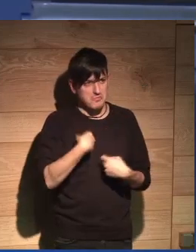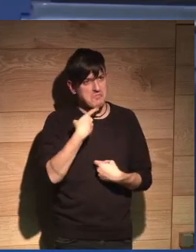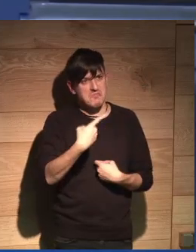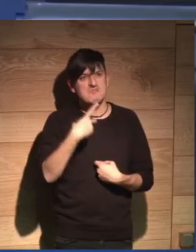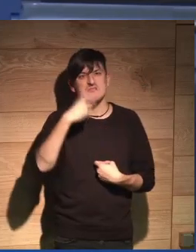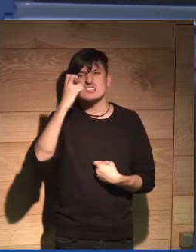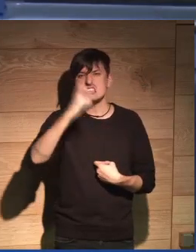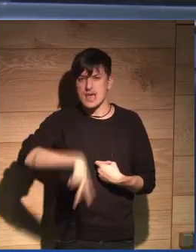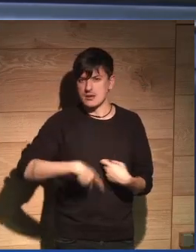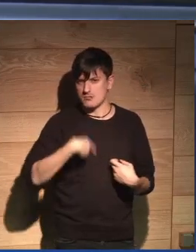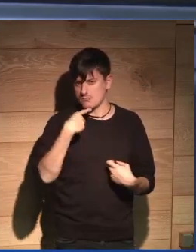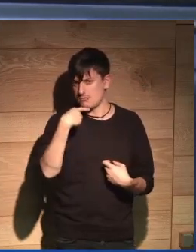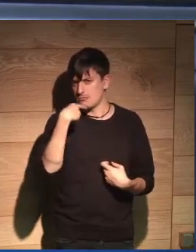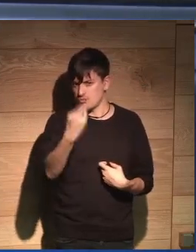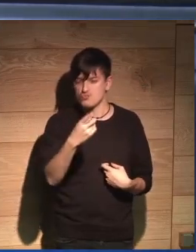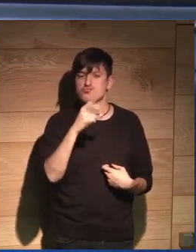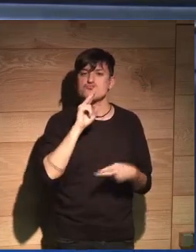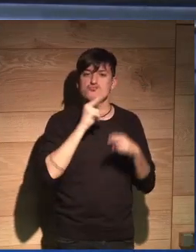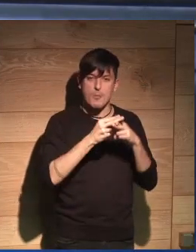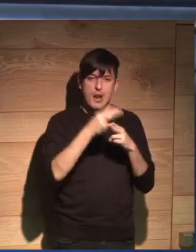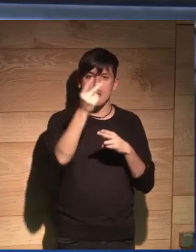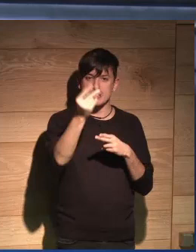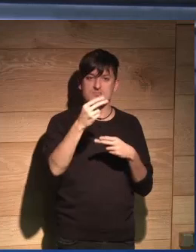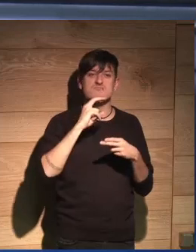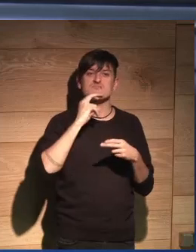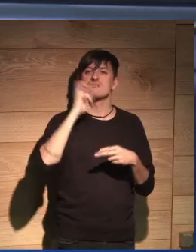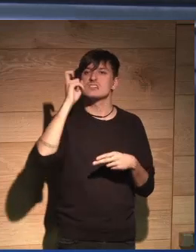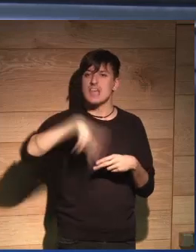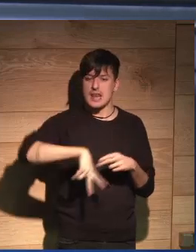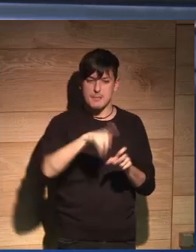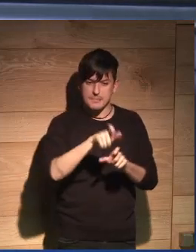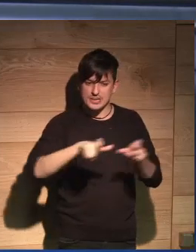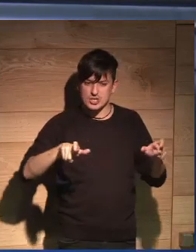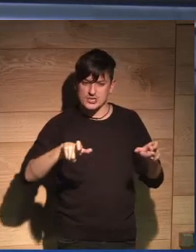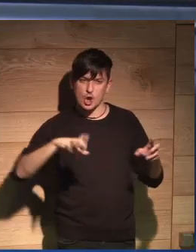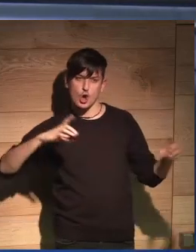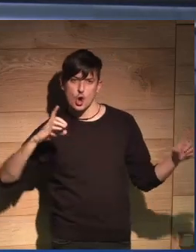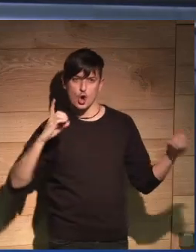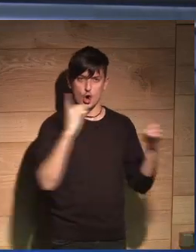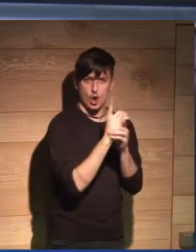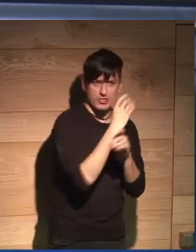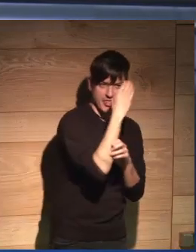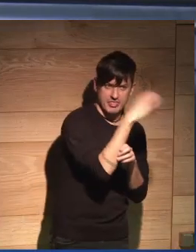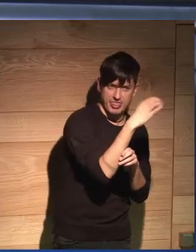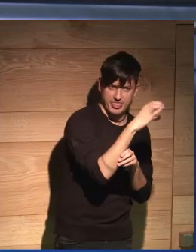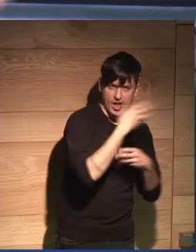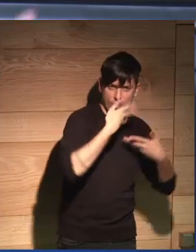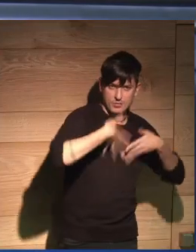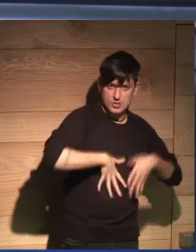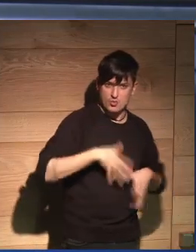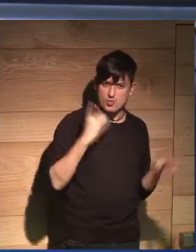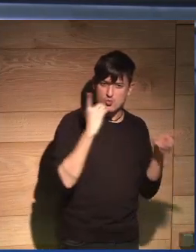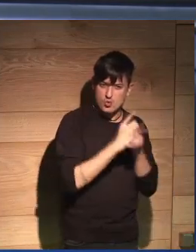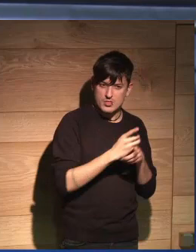que había que decirlo prácticamente con nombre y apellido, decir quiénes son las personas que están yendo en contra del conocimiento científico, poniendo en